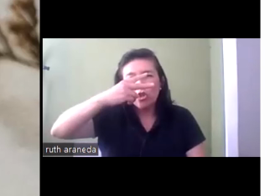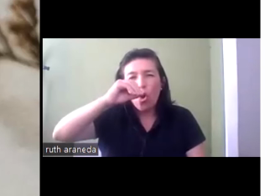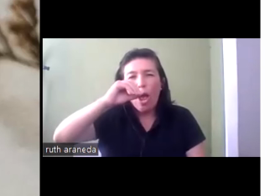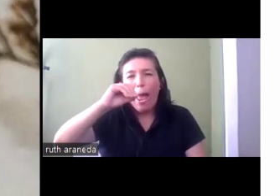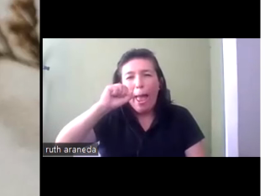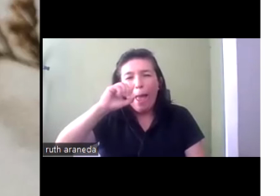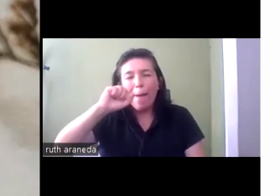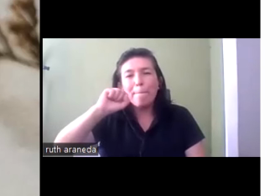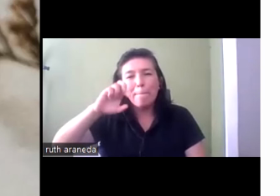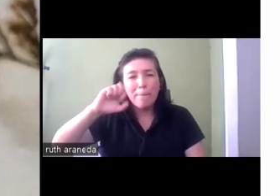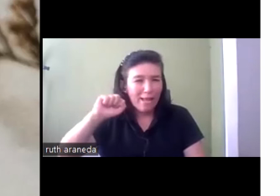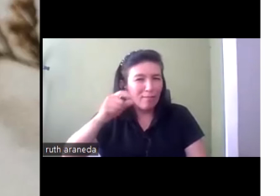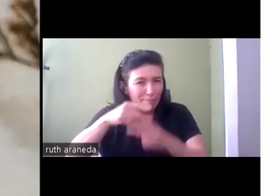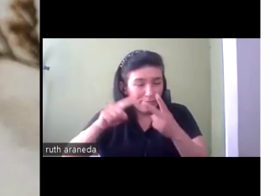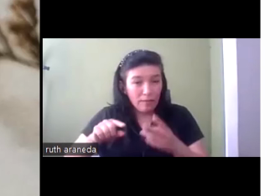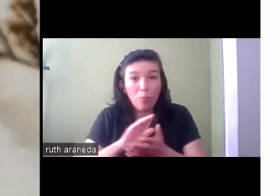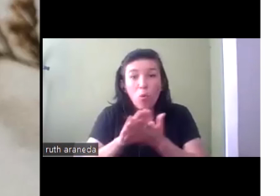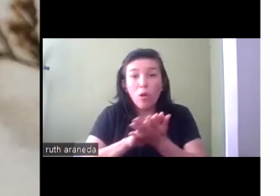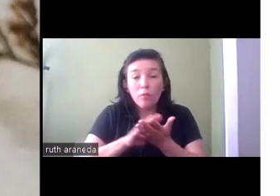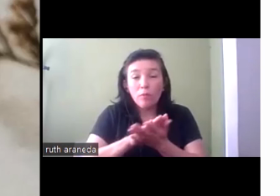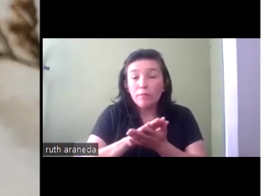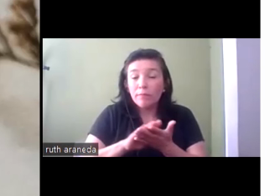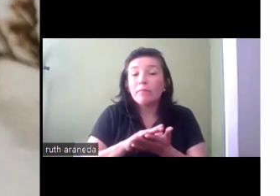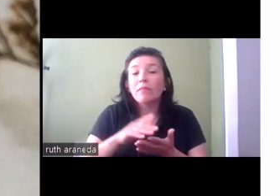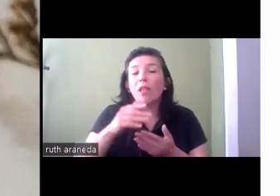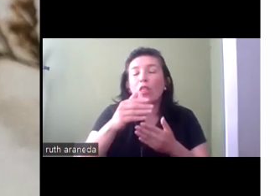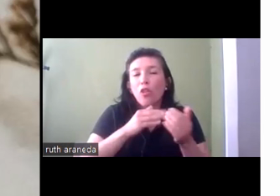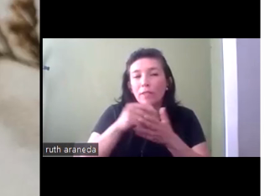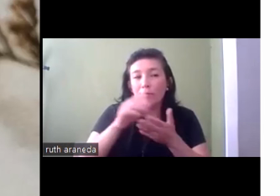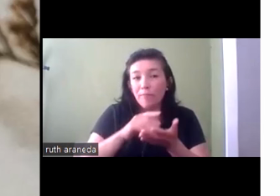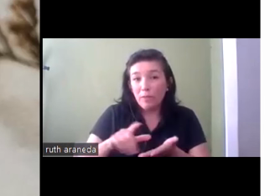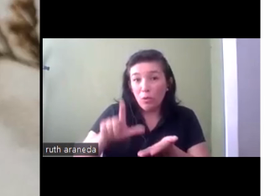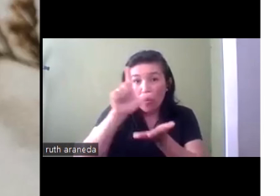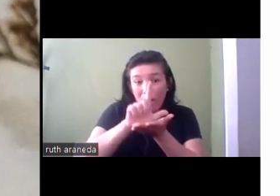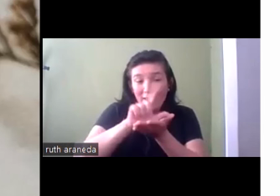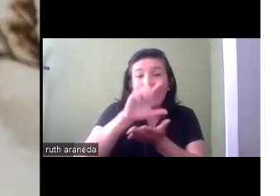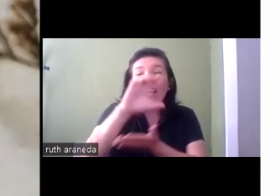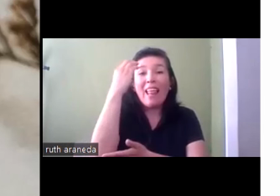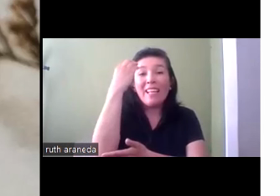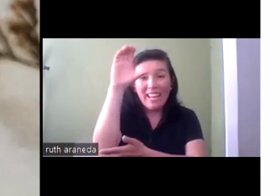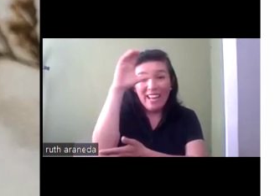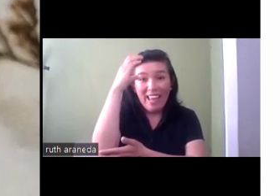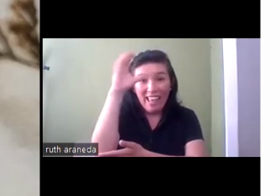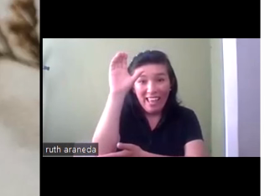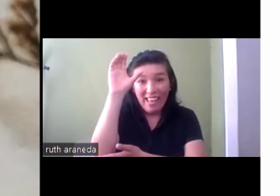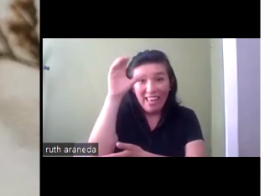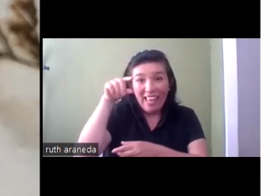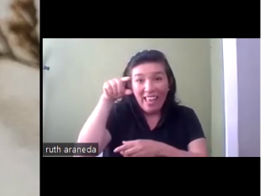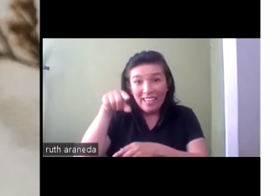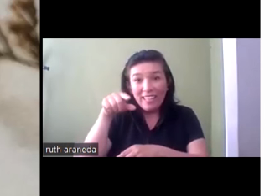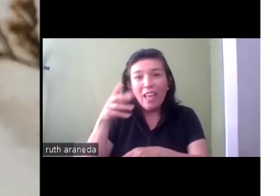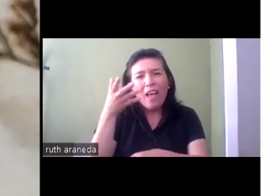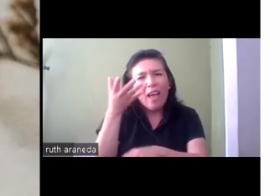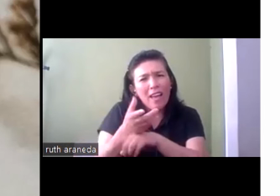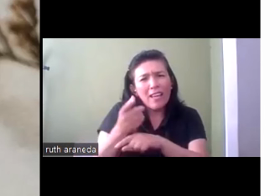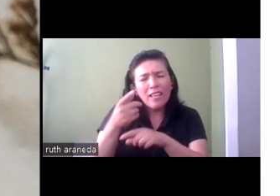Tenemos que, por ejemplo, en el sitio del Olivar, localizado en la ciudad de La Serena, eh, tenemos un conjunto